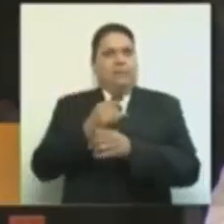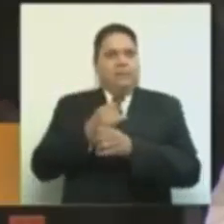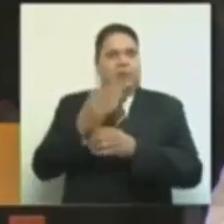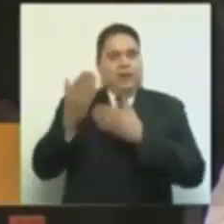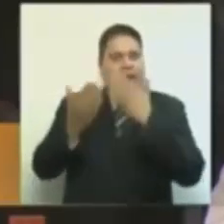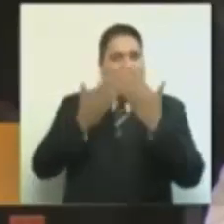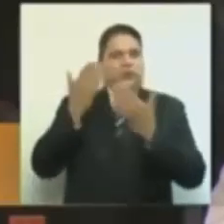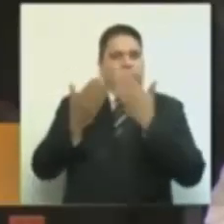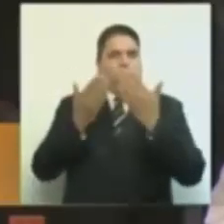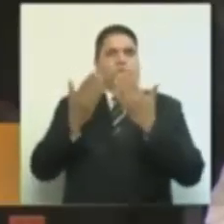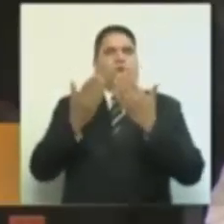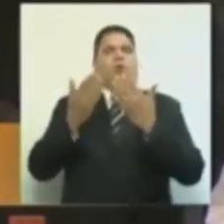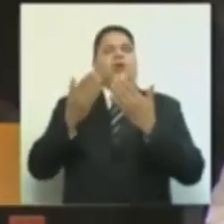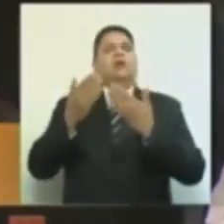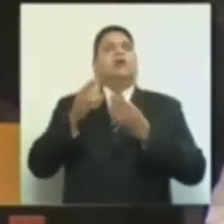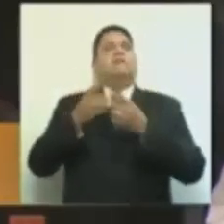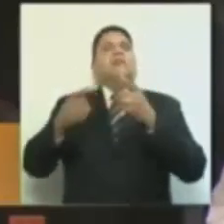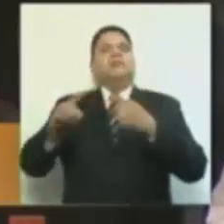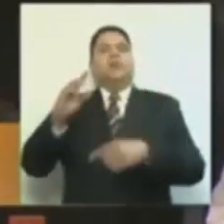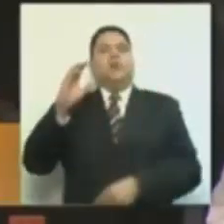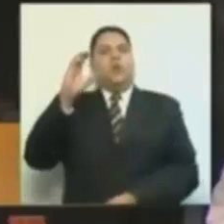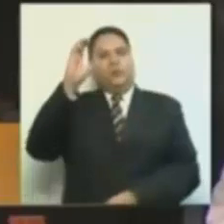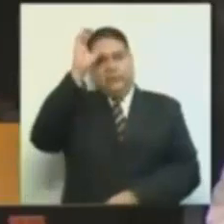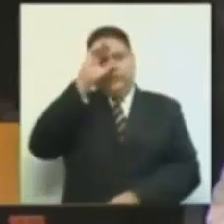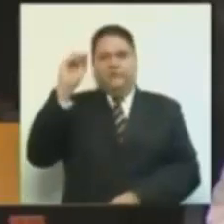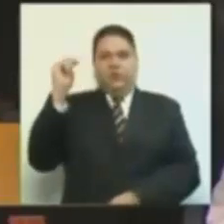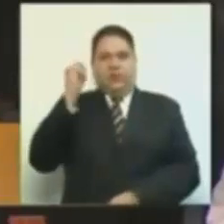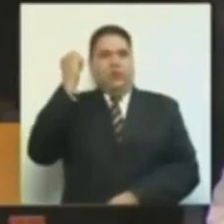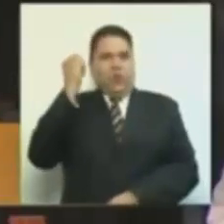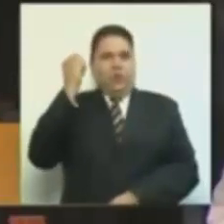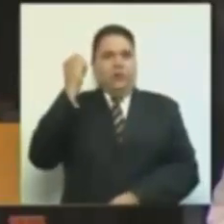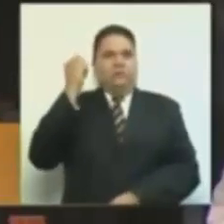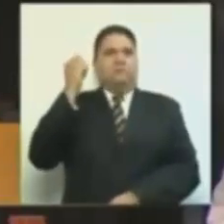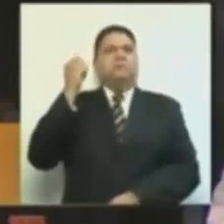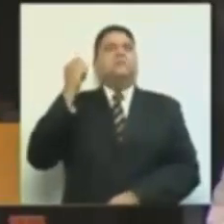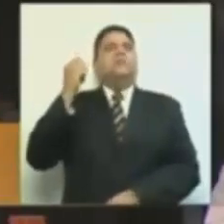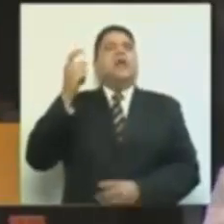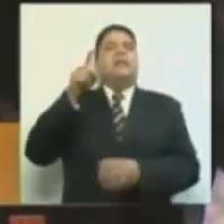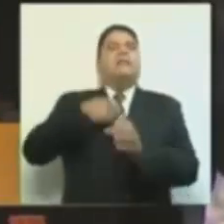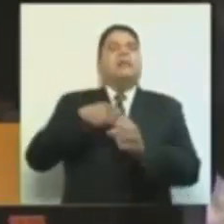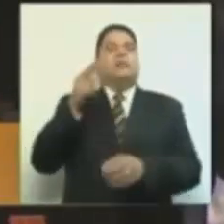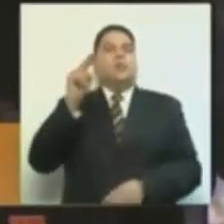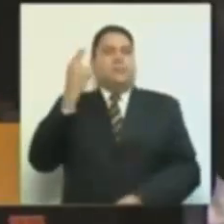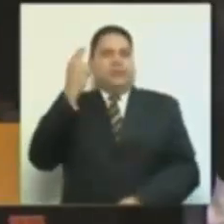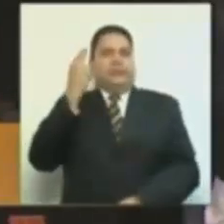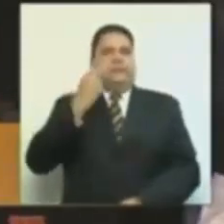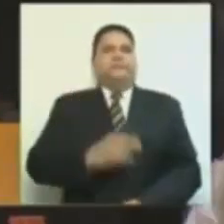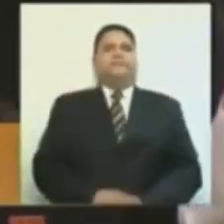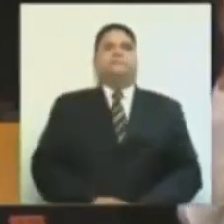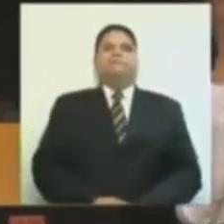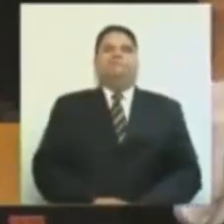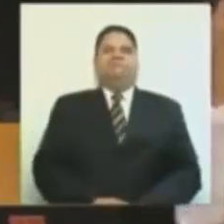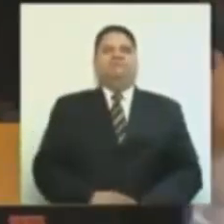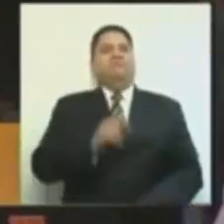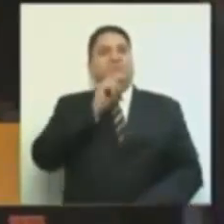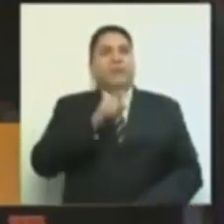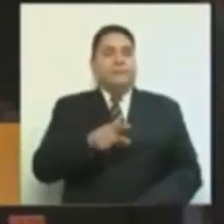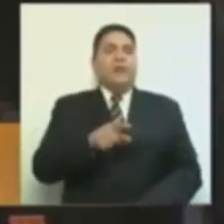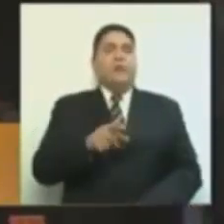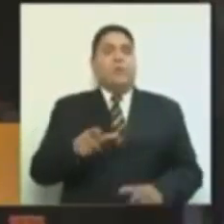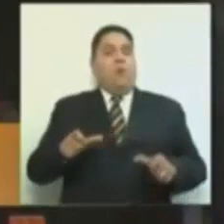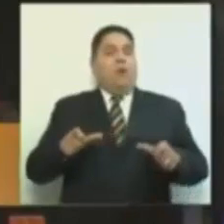investigación y desarrollo científico en la academia, el apoyo al